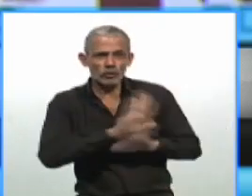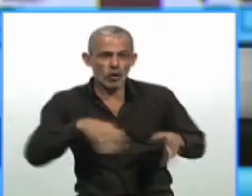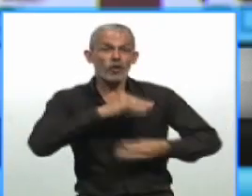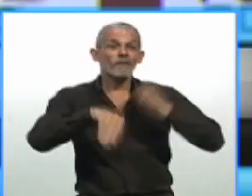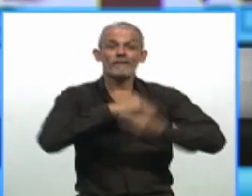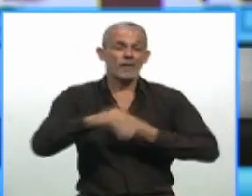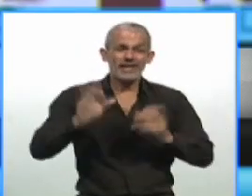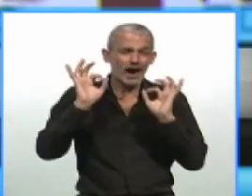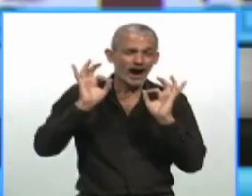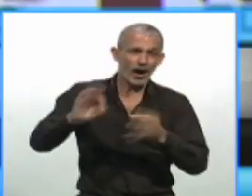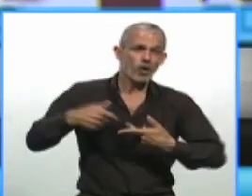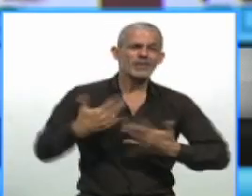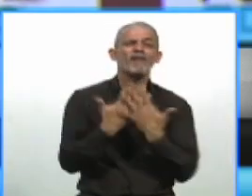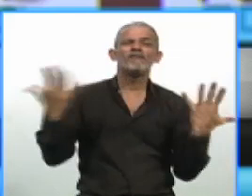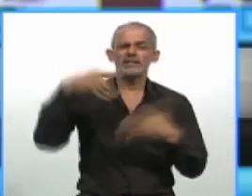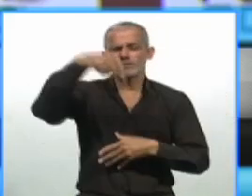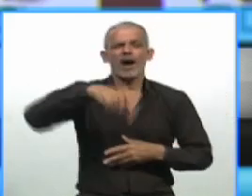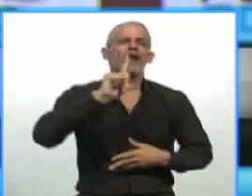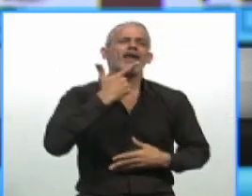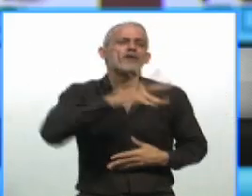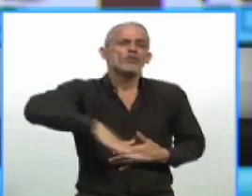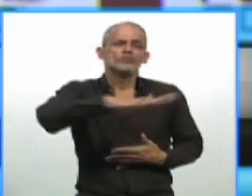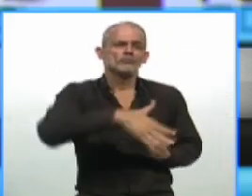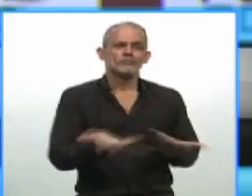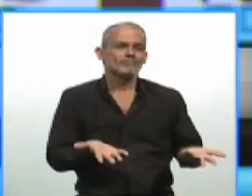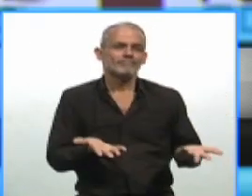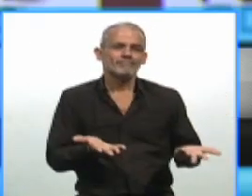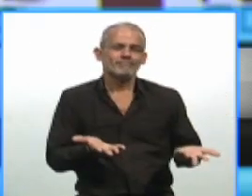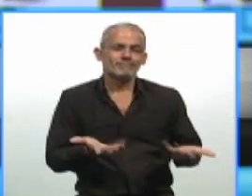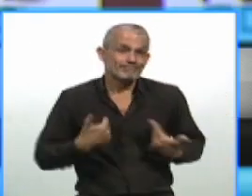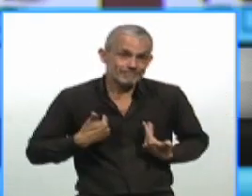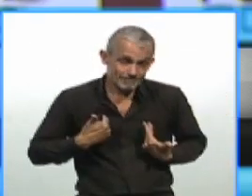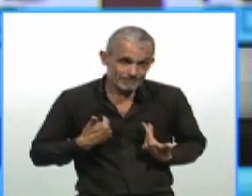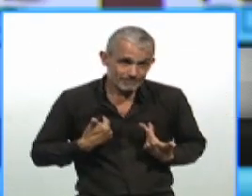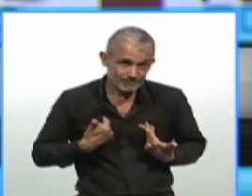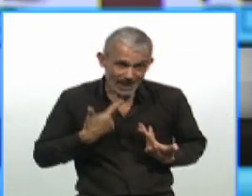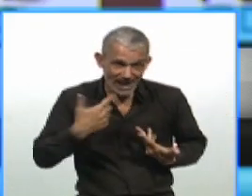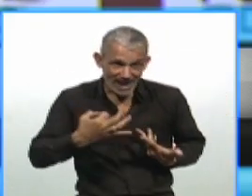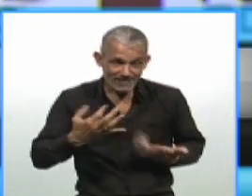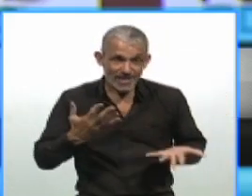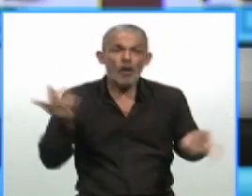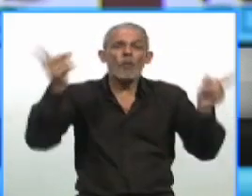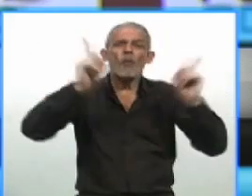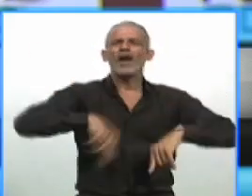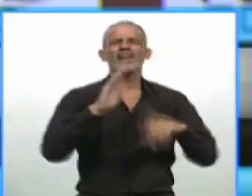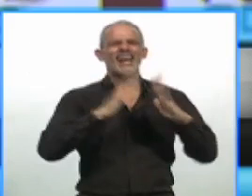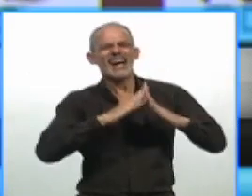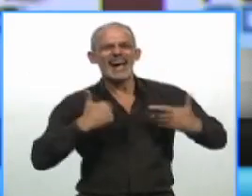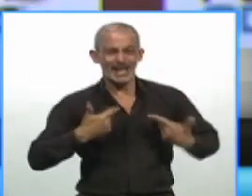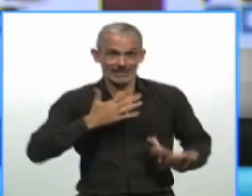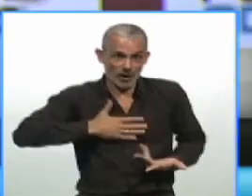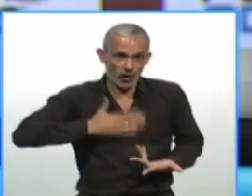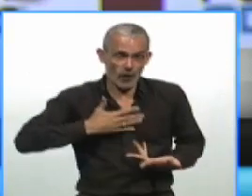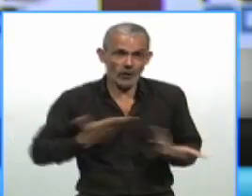familia es feliz acá en Lanús. Y nada, la verdad que una vuelta a mi casa y estoy